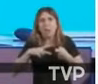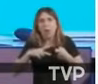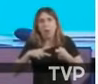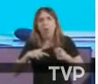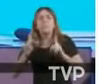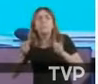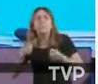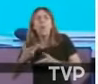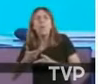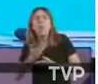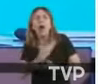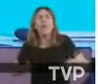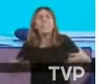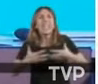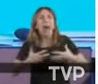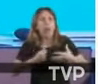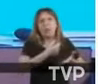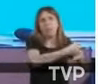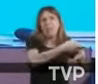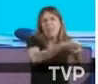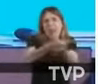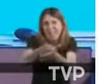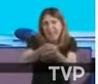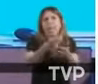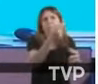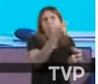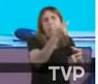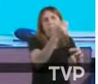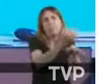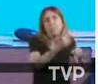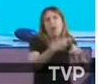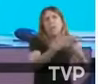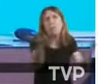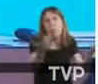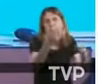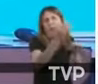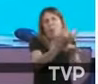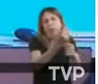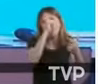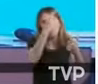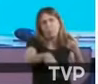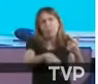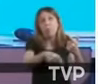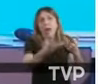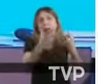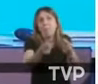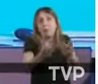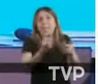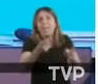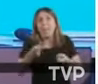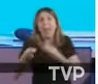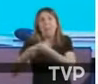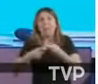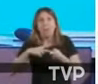público tenga mayor capacidad de llevar adelante las políticas públicas que consideramos sanas para la Argentina, virtuosas para la Argentina, sino que el sector privado